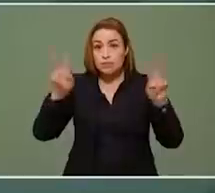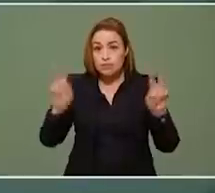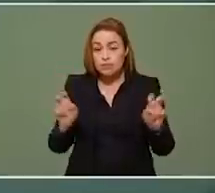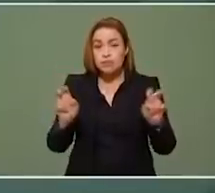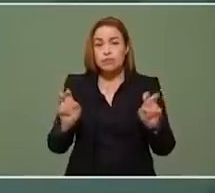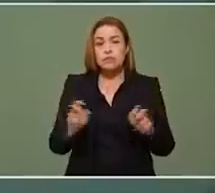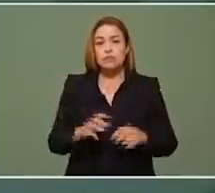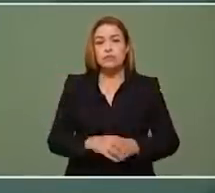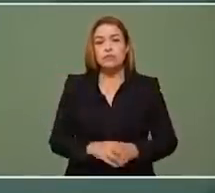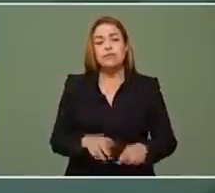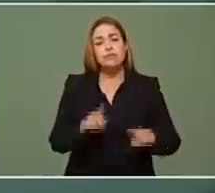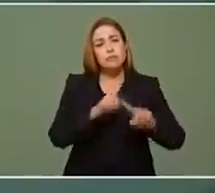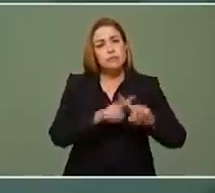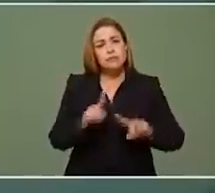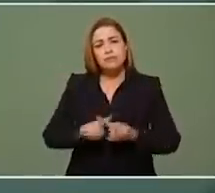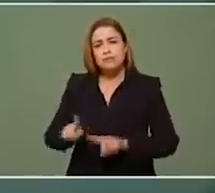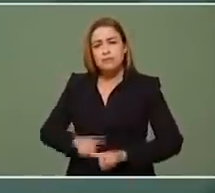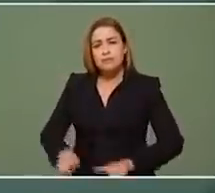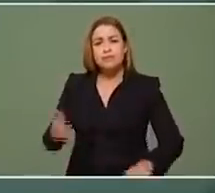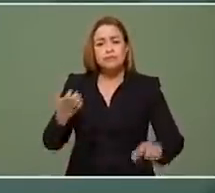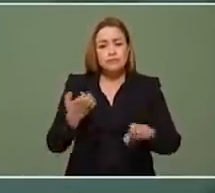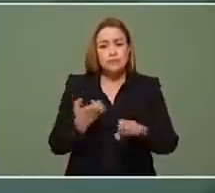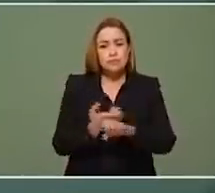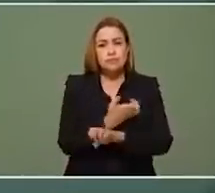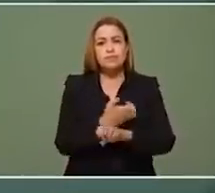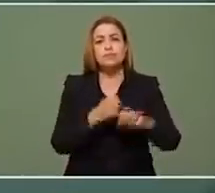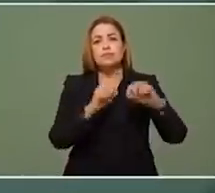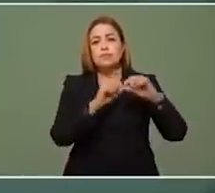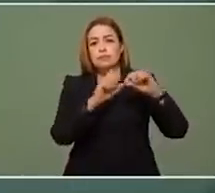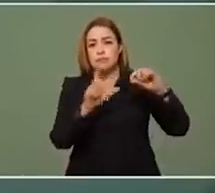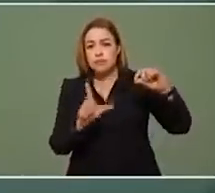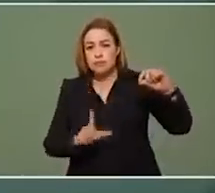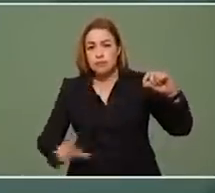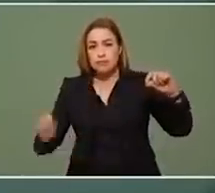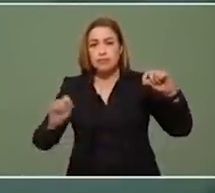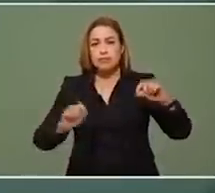los distintos estados de la república